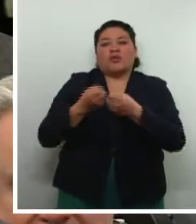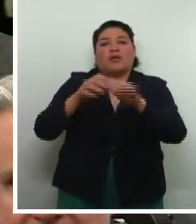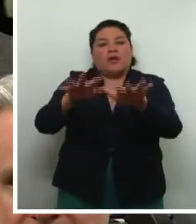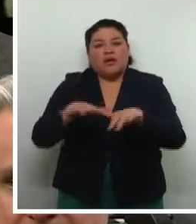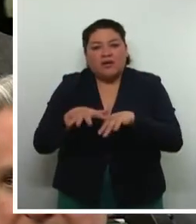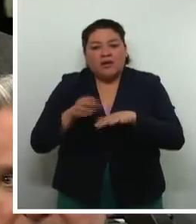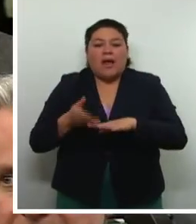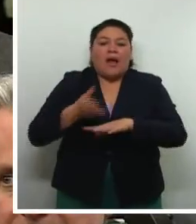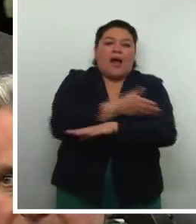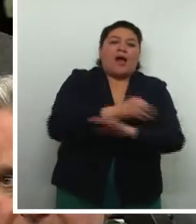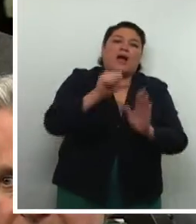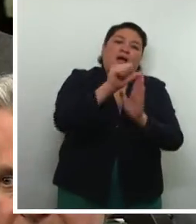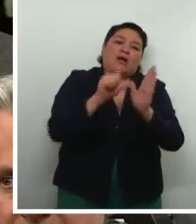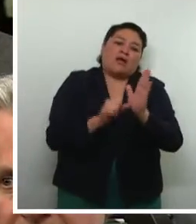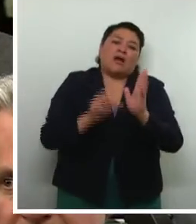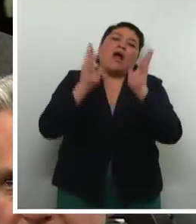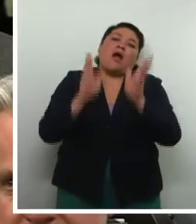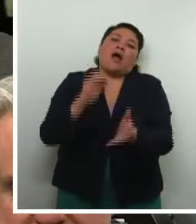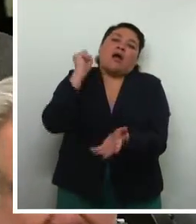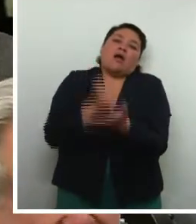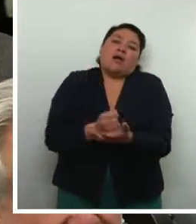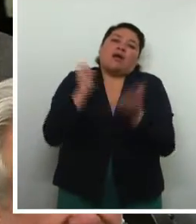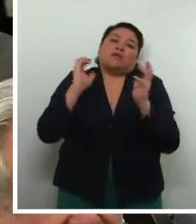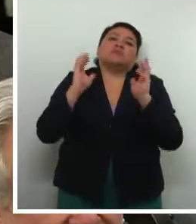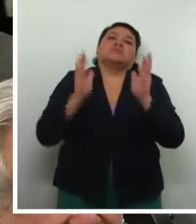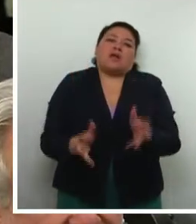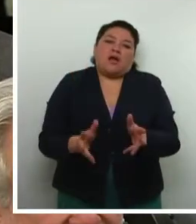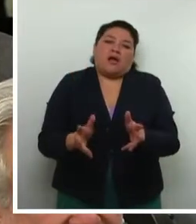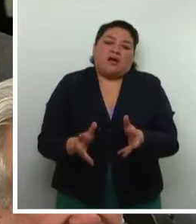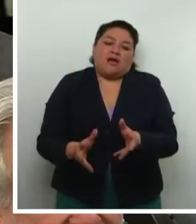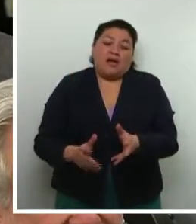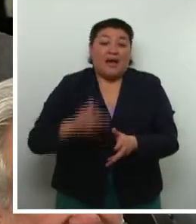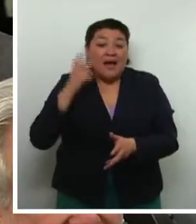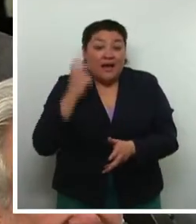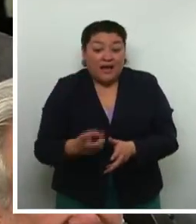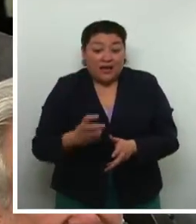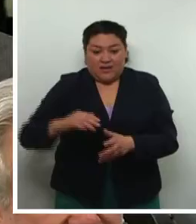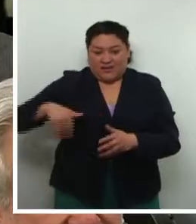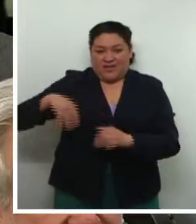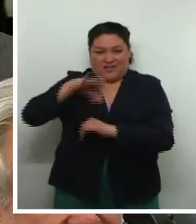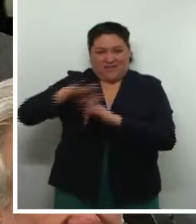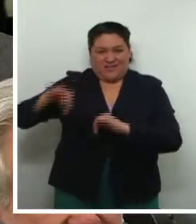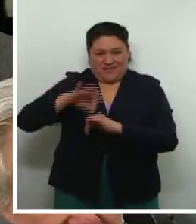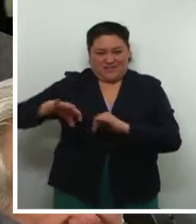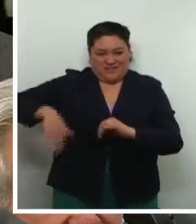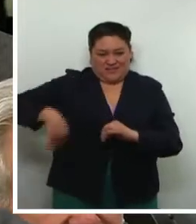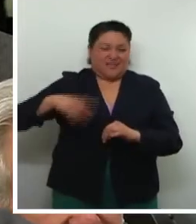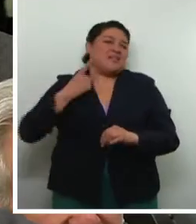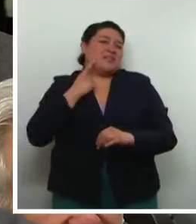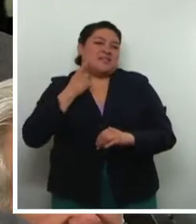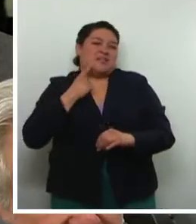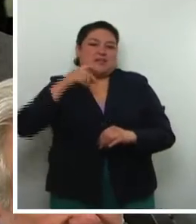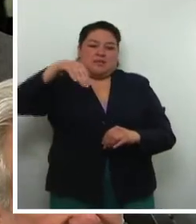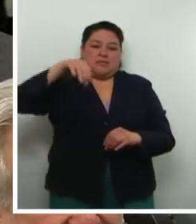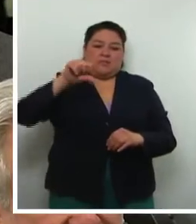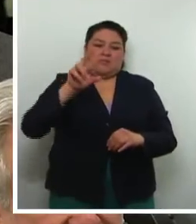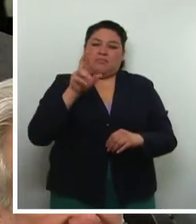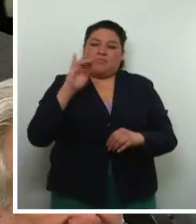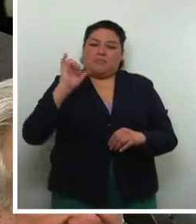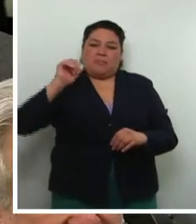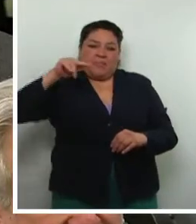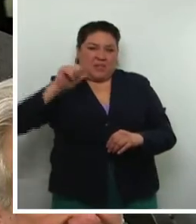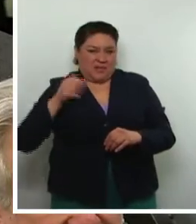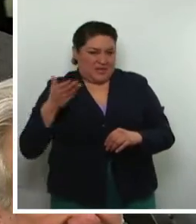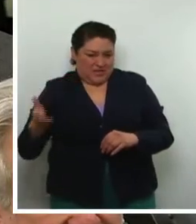sucede que el artículo ya está aprobado. En el caso del último texto que presentó la senadora Mariana Gómez del Campo,